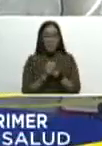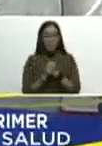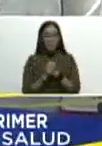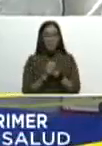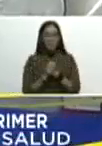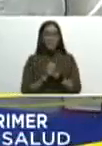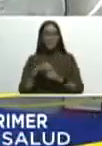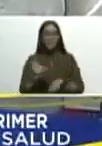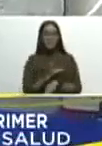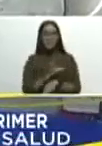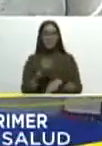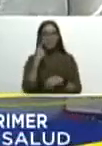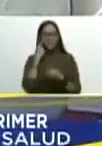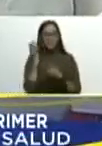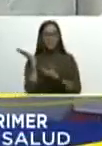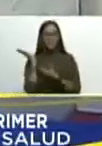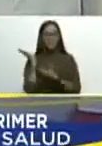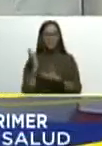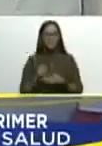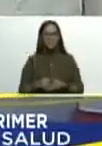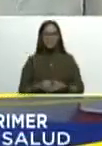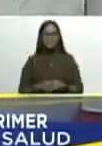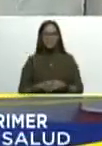el canto a la guaira. Adelante, parranda.